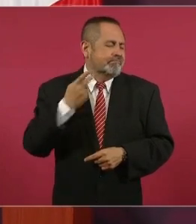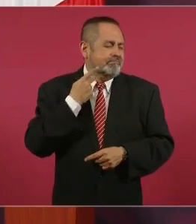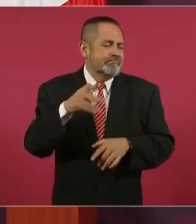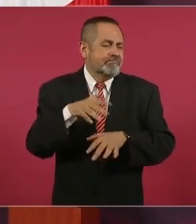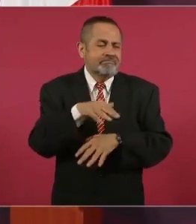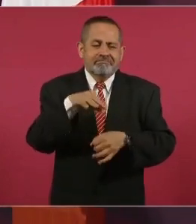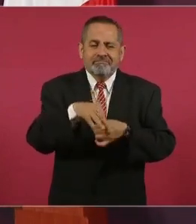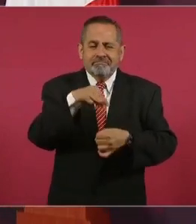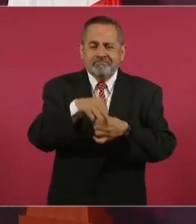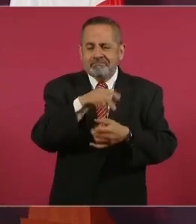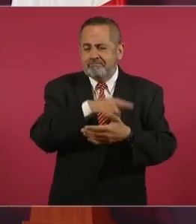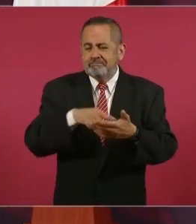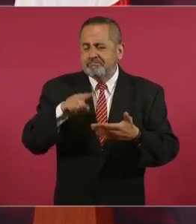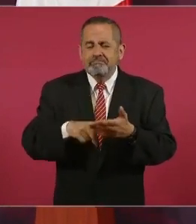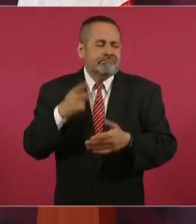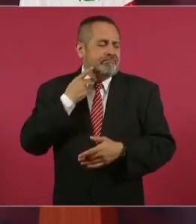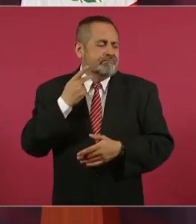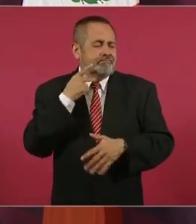político-electoral.